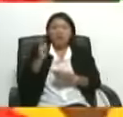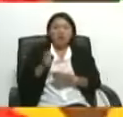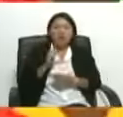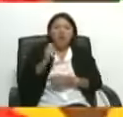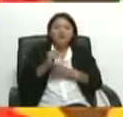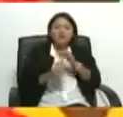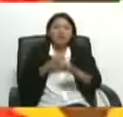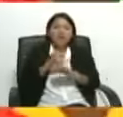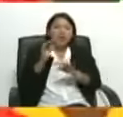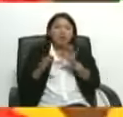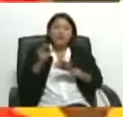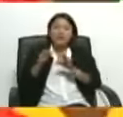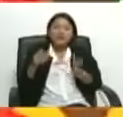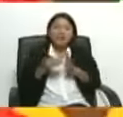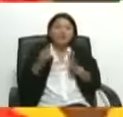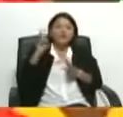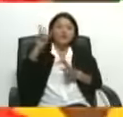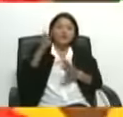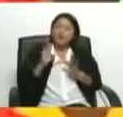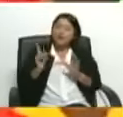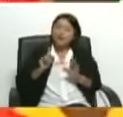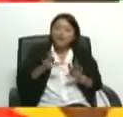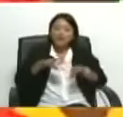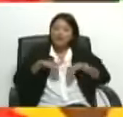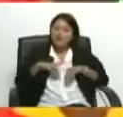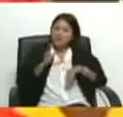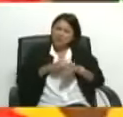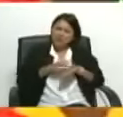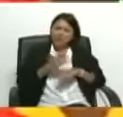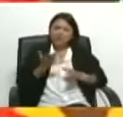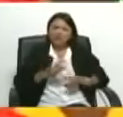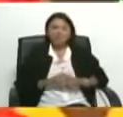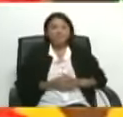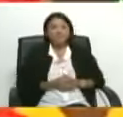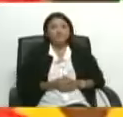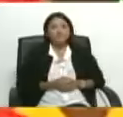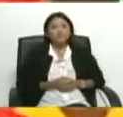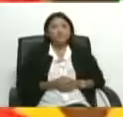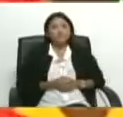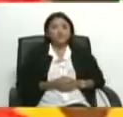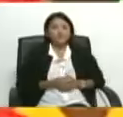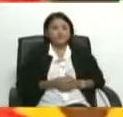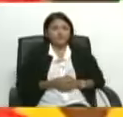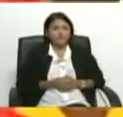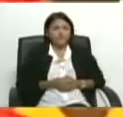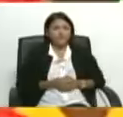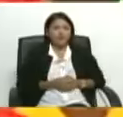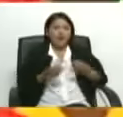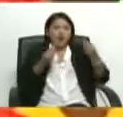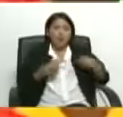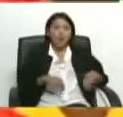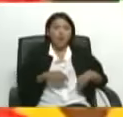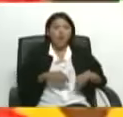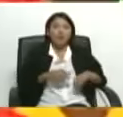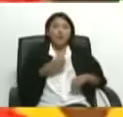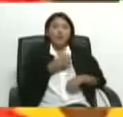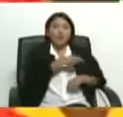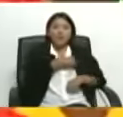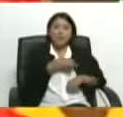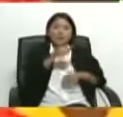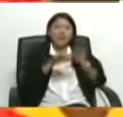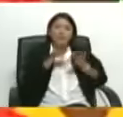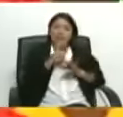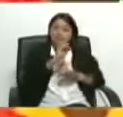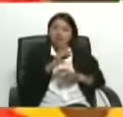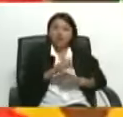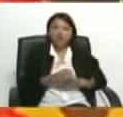Internacional de Justicia. ¿A cuenta de qué? En ninguna parte del Acuerdo de Ginebra habla de eso.